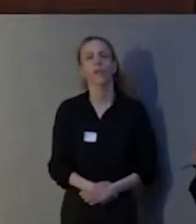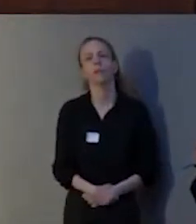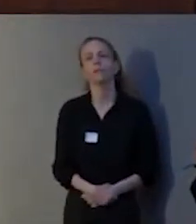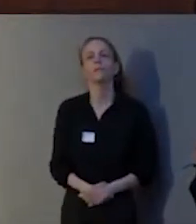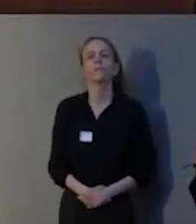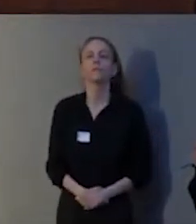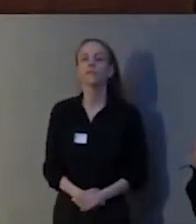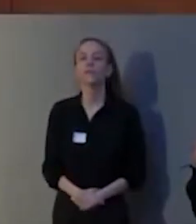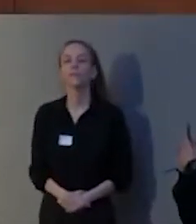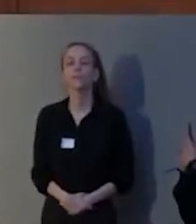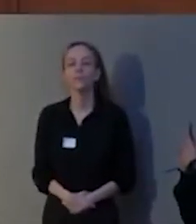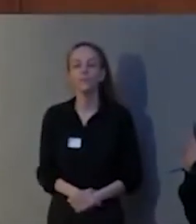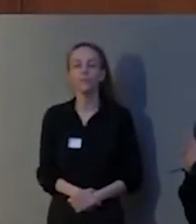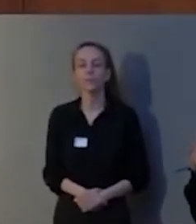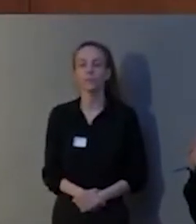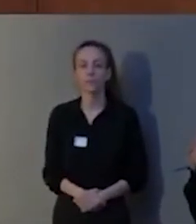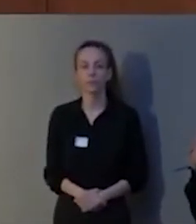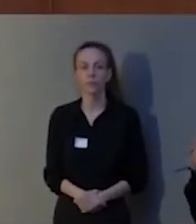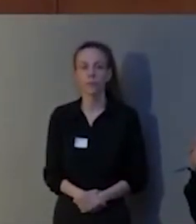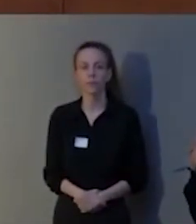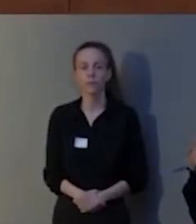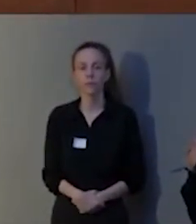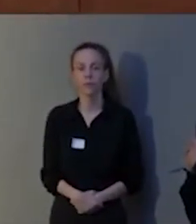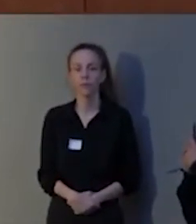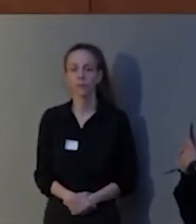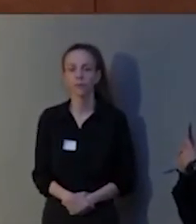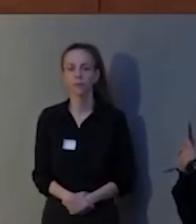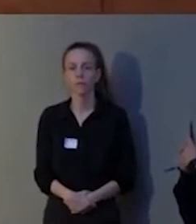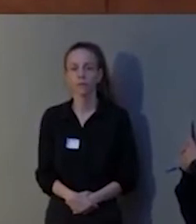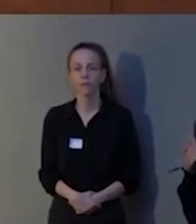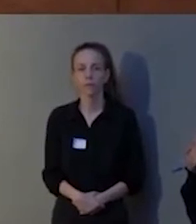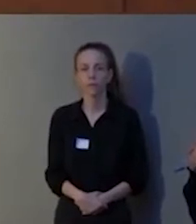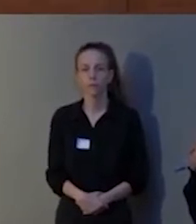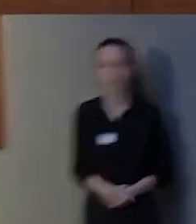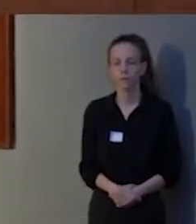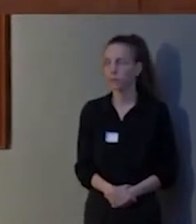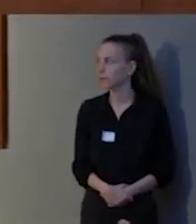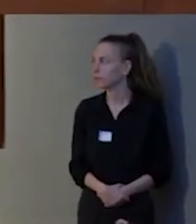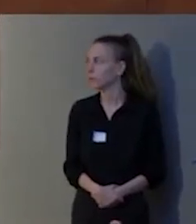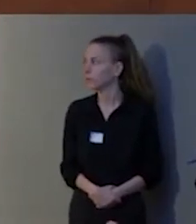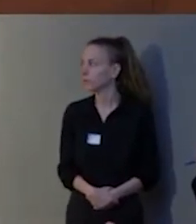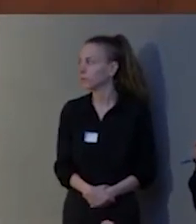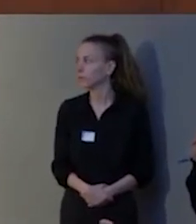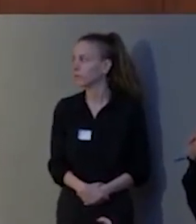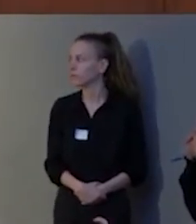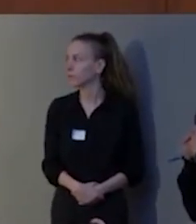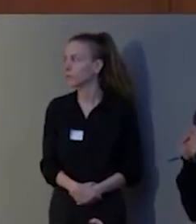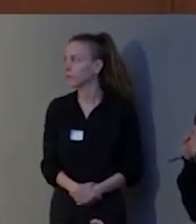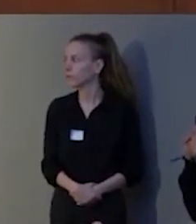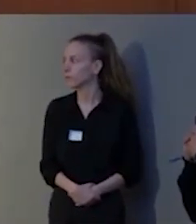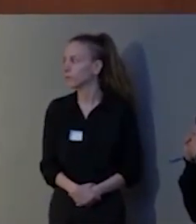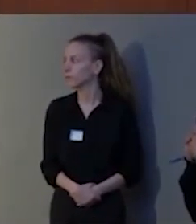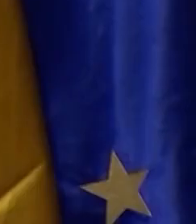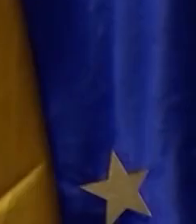para convertir esta legislatura en la legislatura del tiempo de la vida, para ganar tiempo para cuidarnos, para